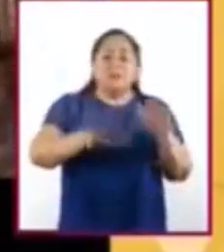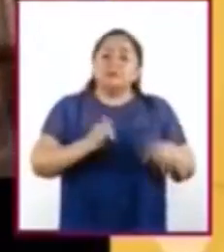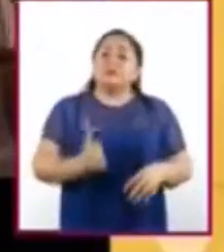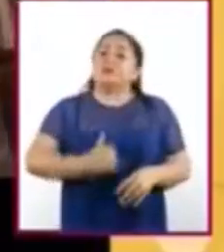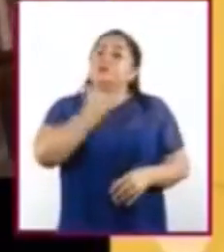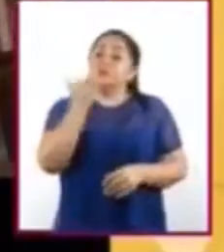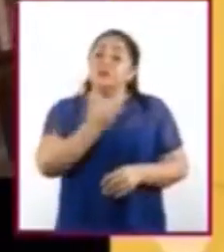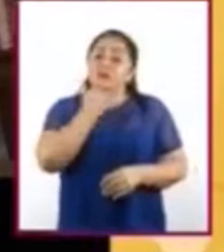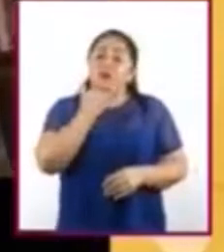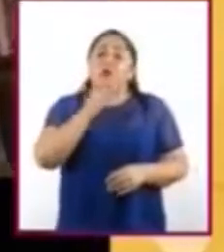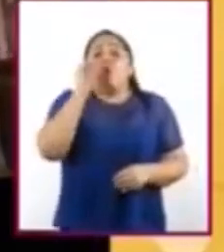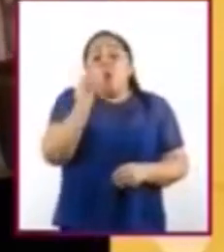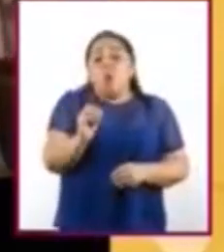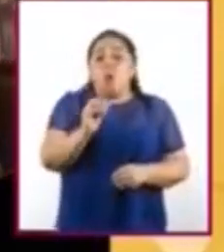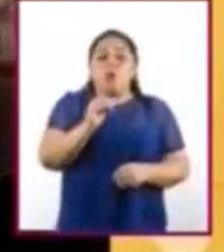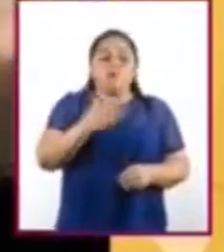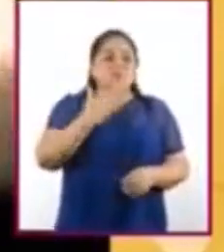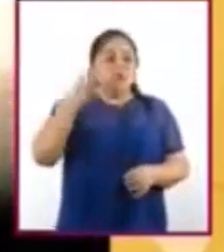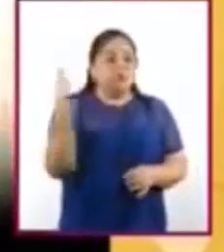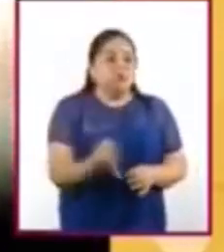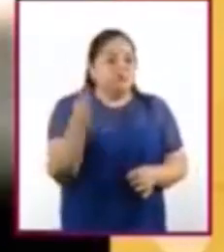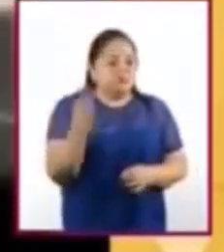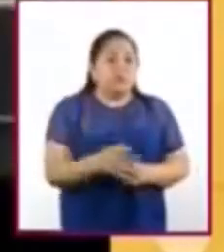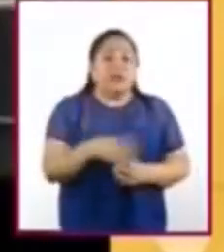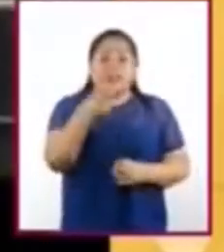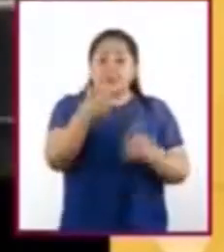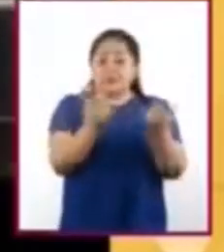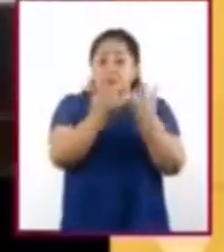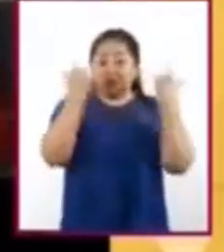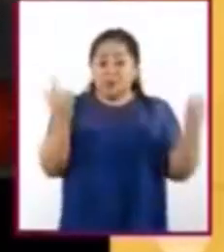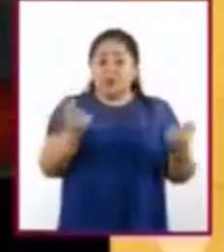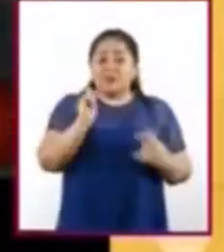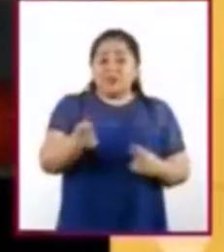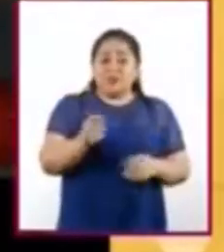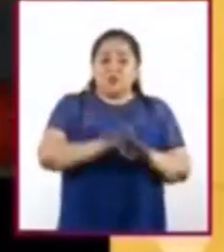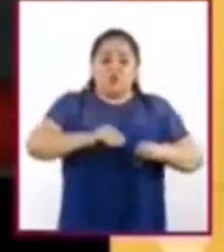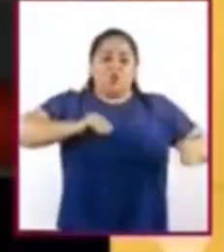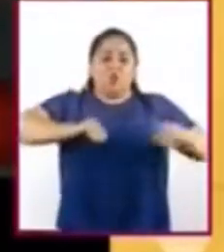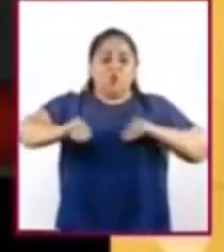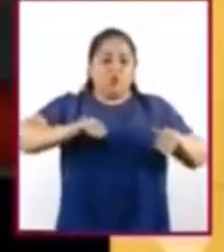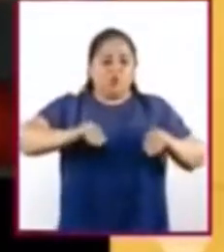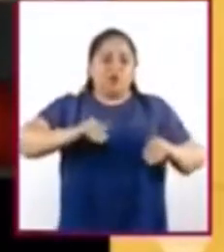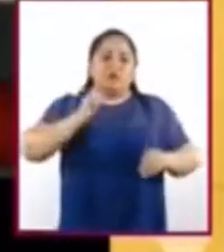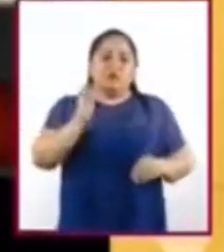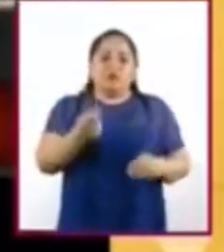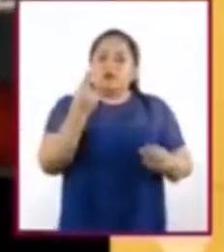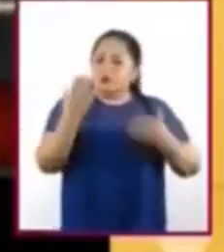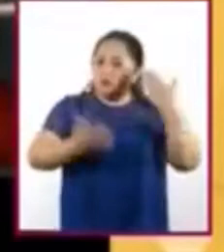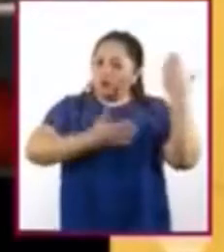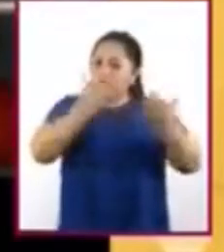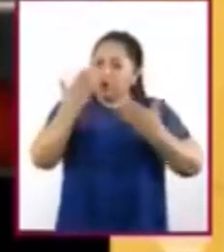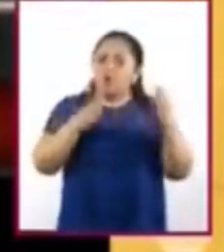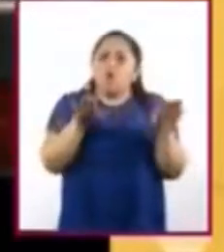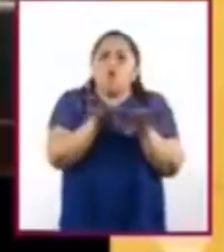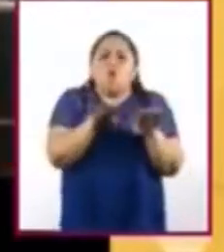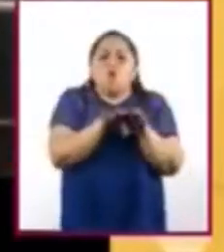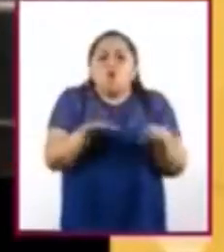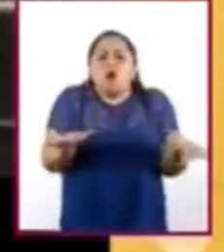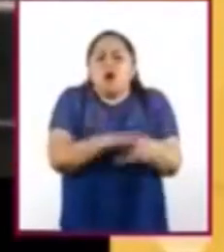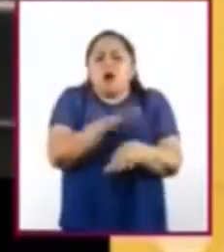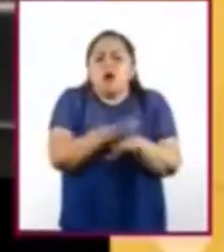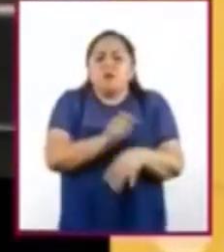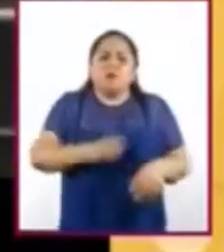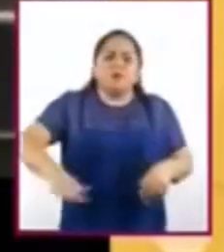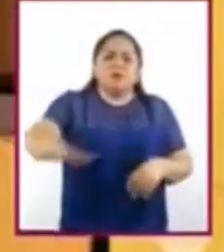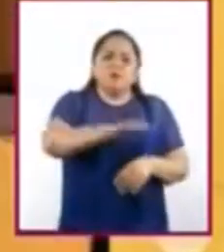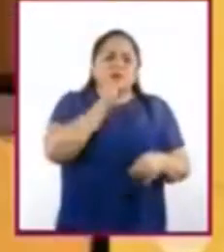hemos cometido o los aciertos que hemos tenido. La historia es el movimiento, es estudiar cómo cambia la sociedad en